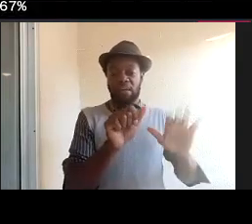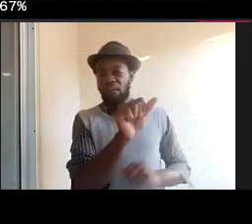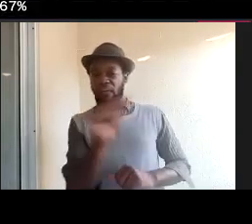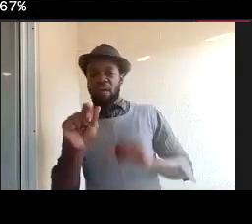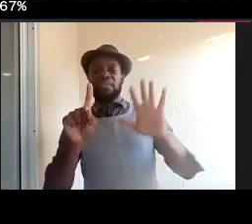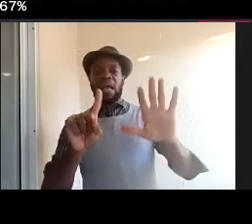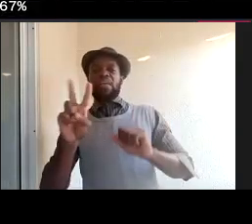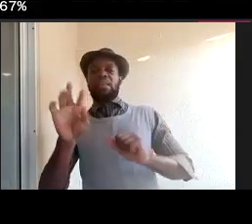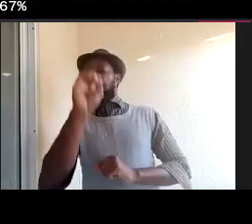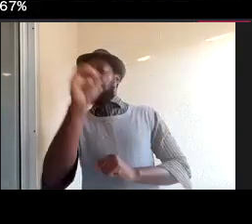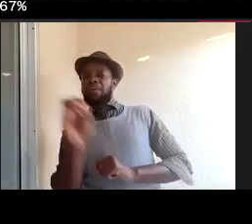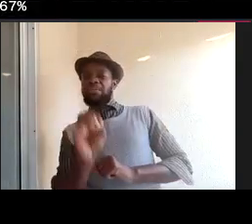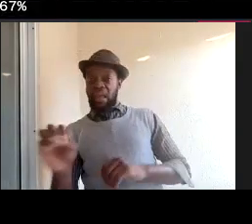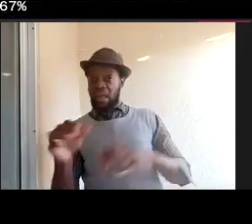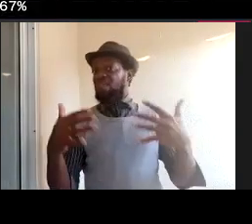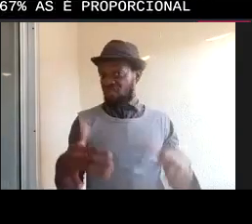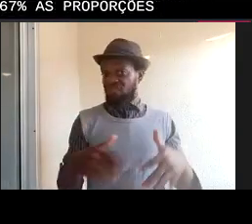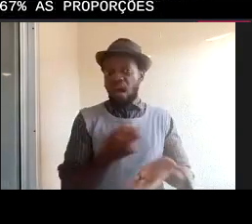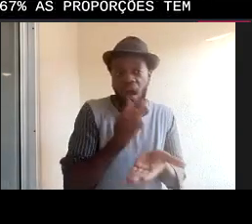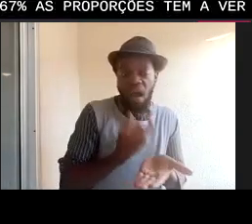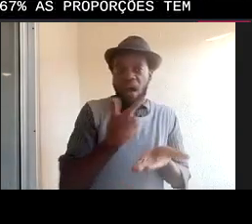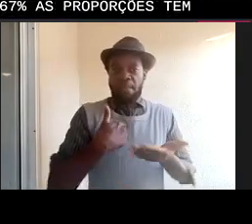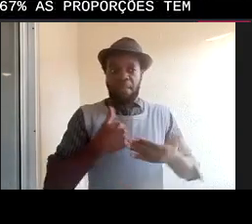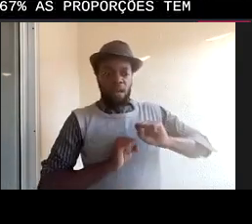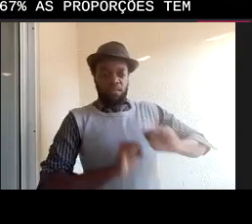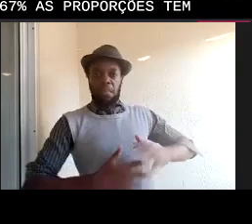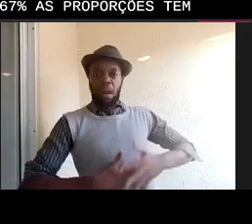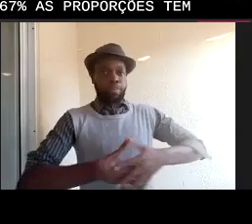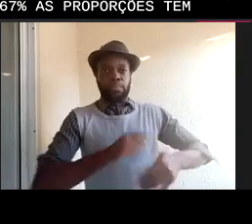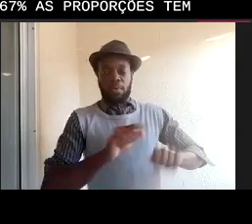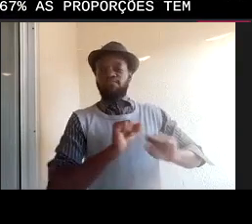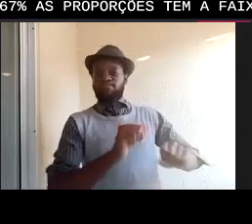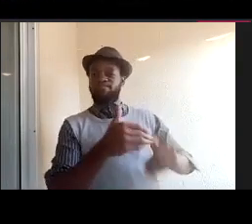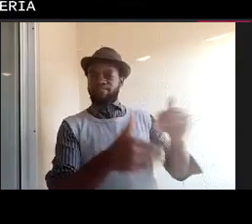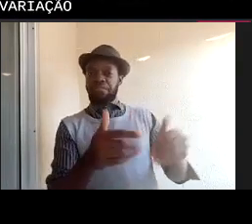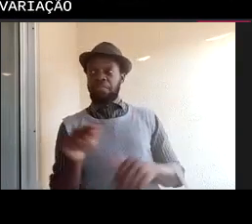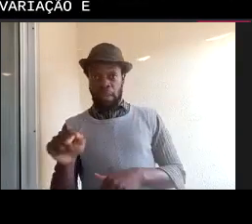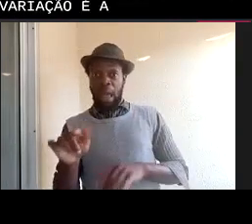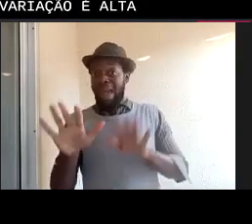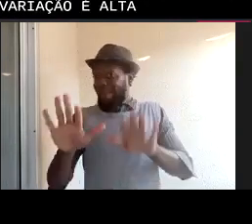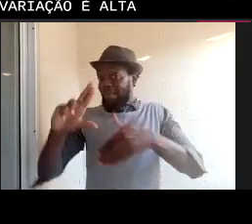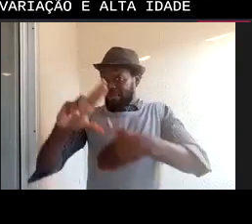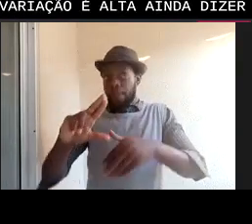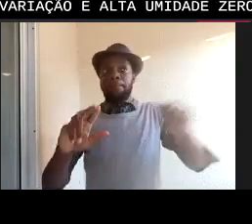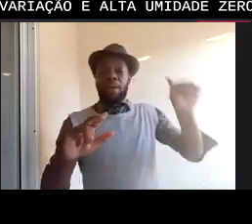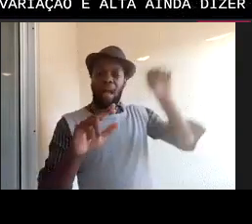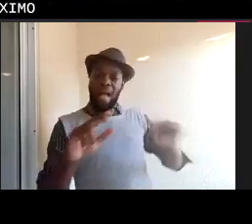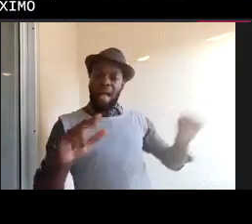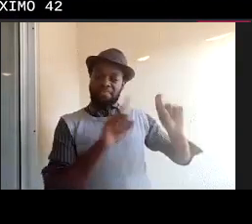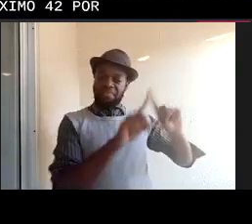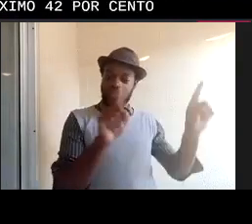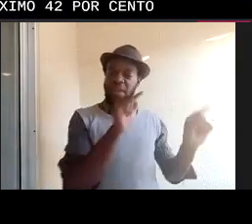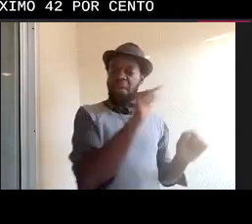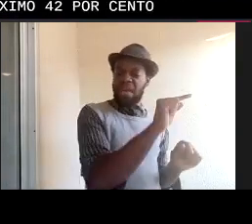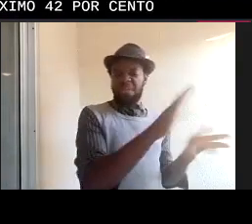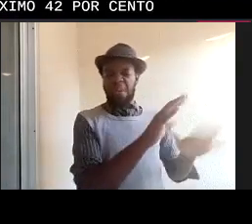las proporciones tienden a ser bajas, aunque el rango de variación es amplio, de 0 a 52%. Es más